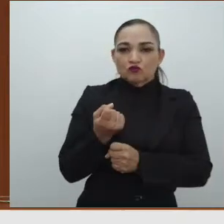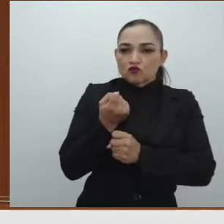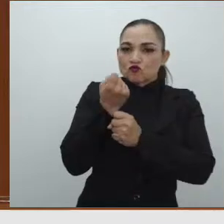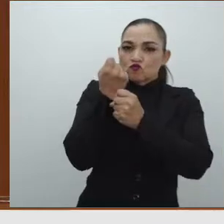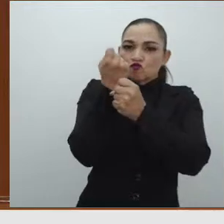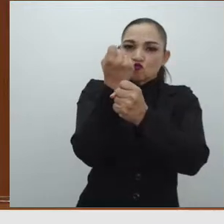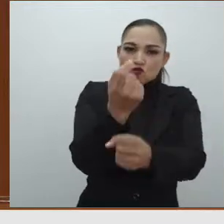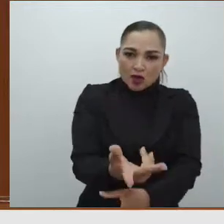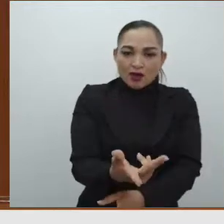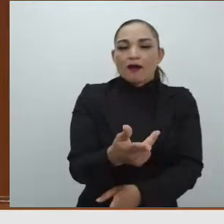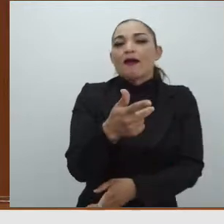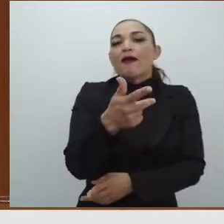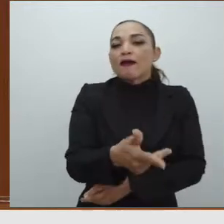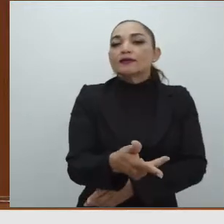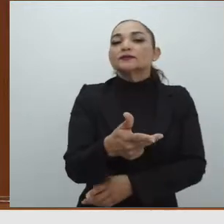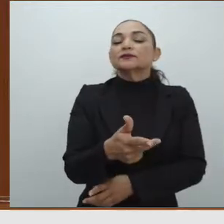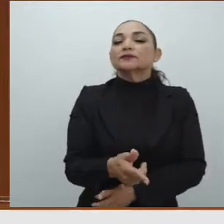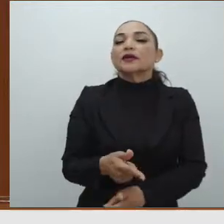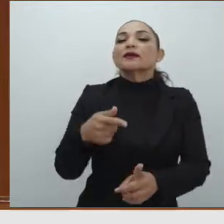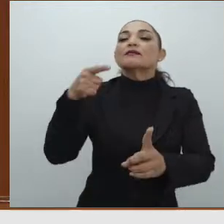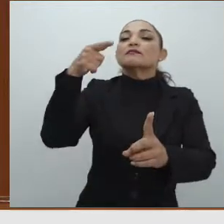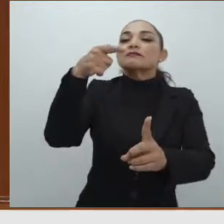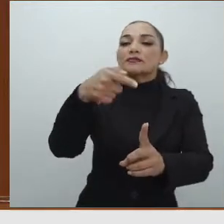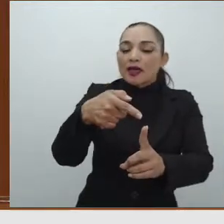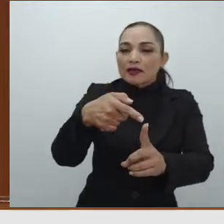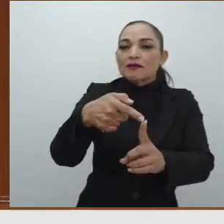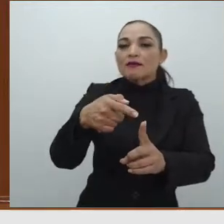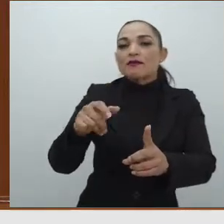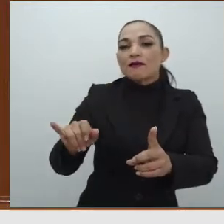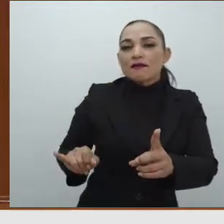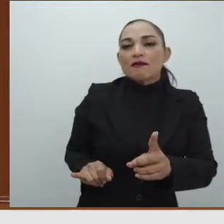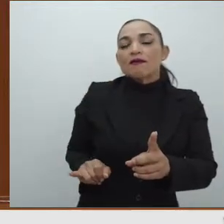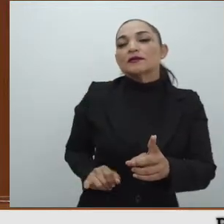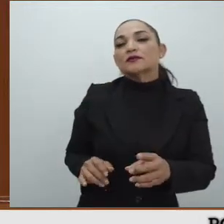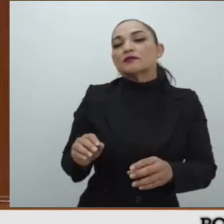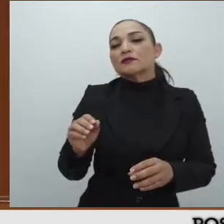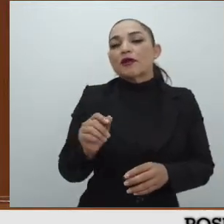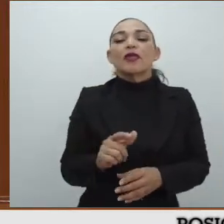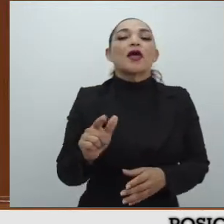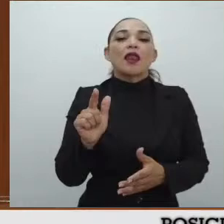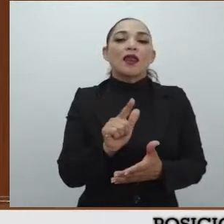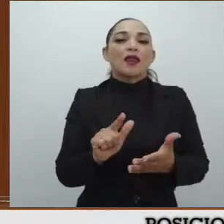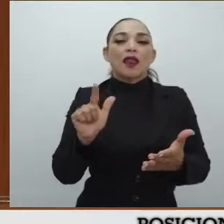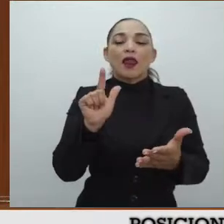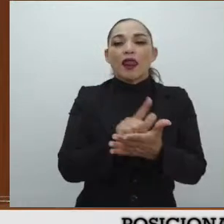centro de los intereses legislativos del Grupo Parlamentario de Morena.